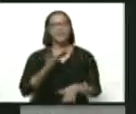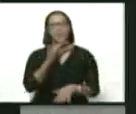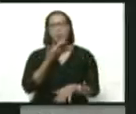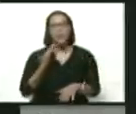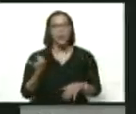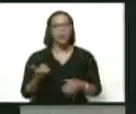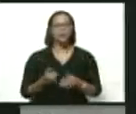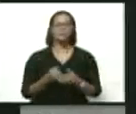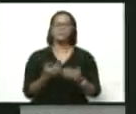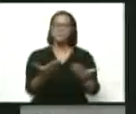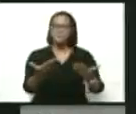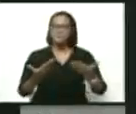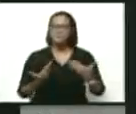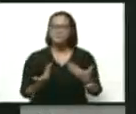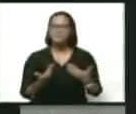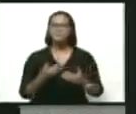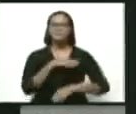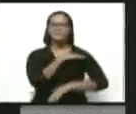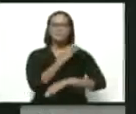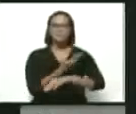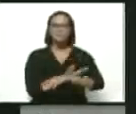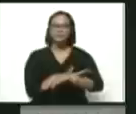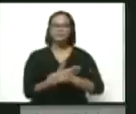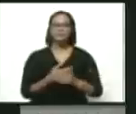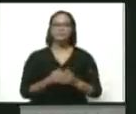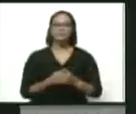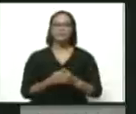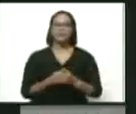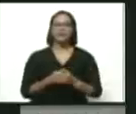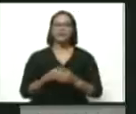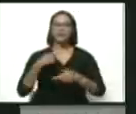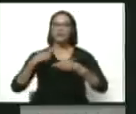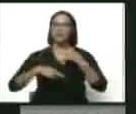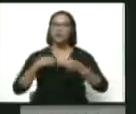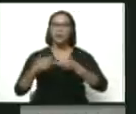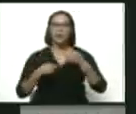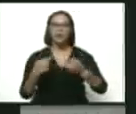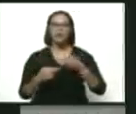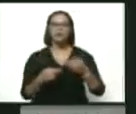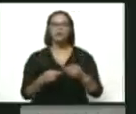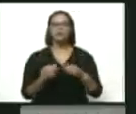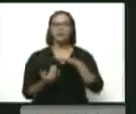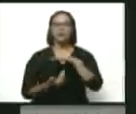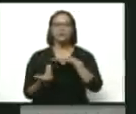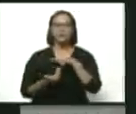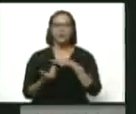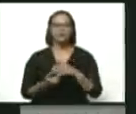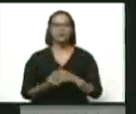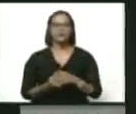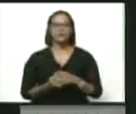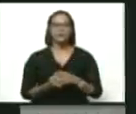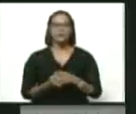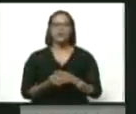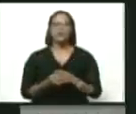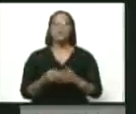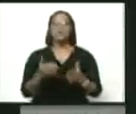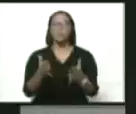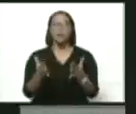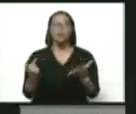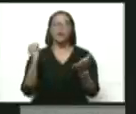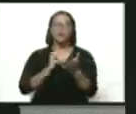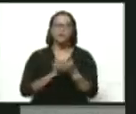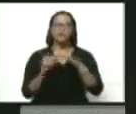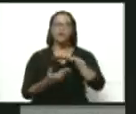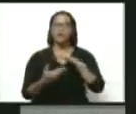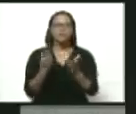que venga la fuerza renovadora de las bases, Así es. Jugárnoslas otra vez con las bases,